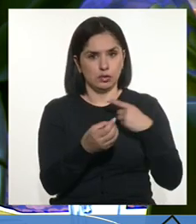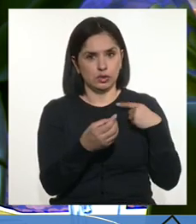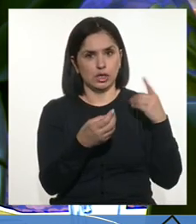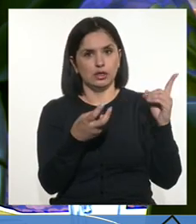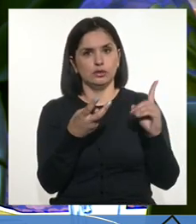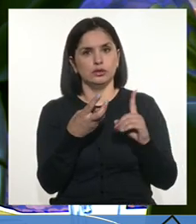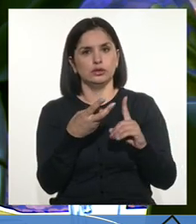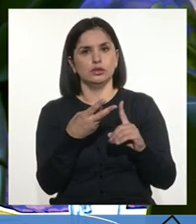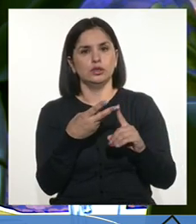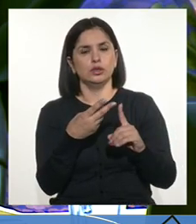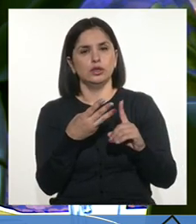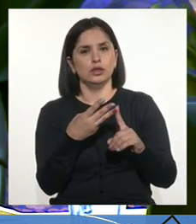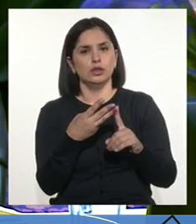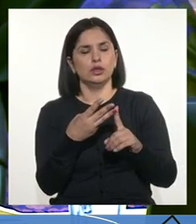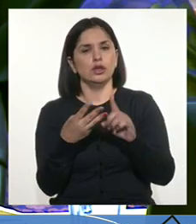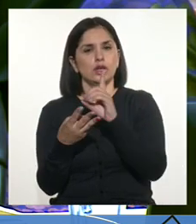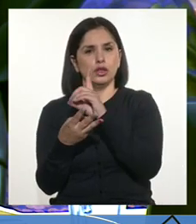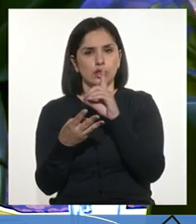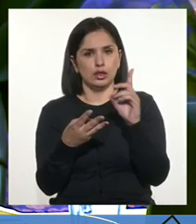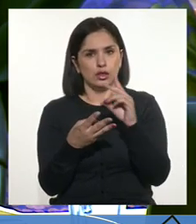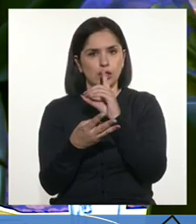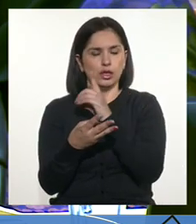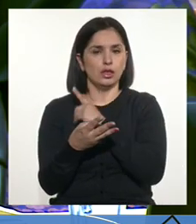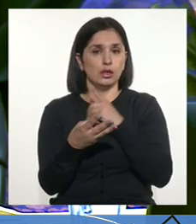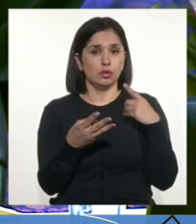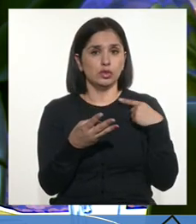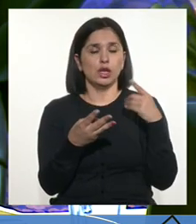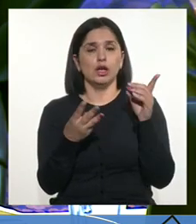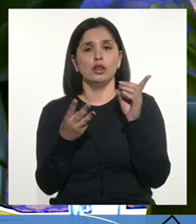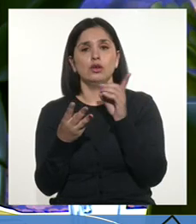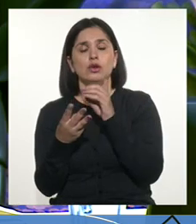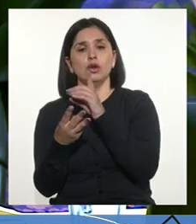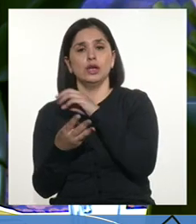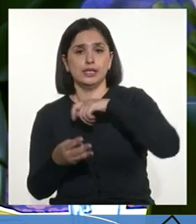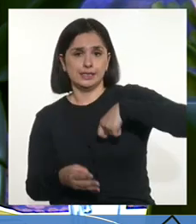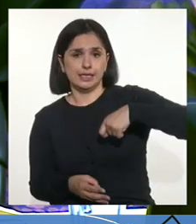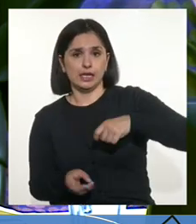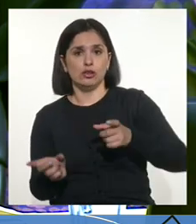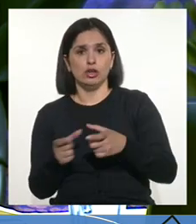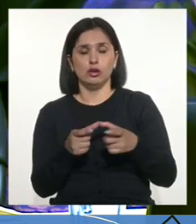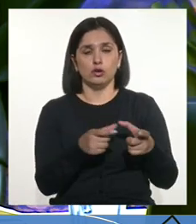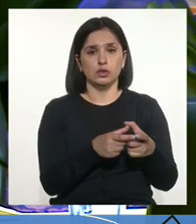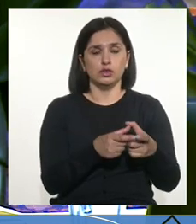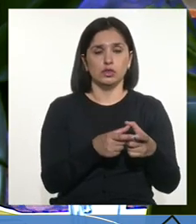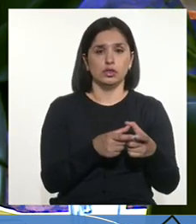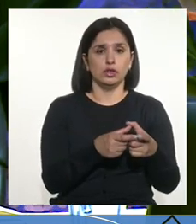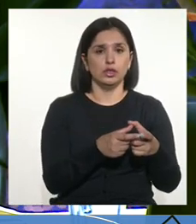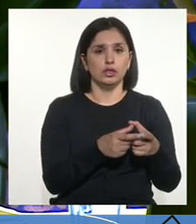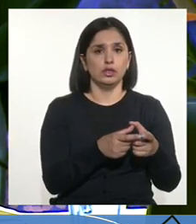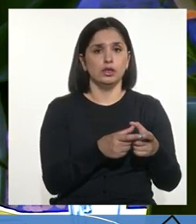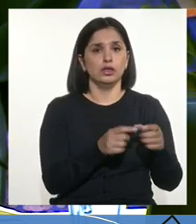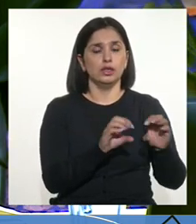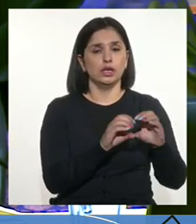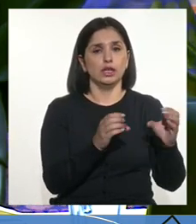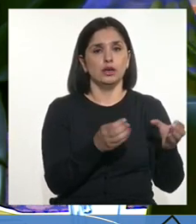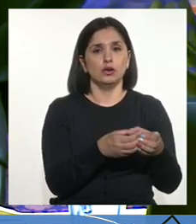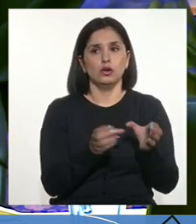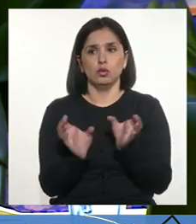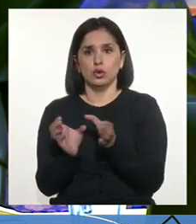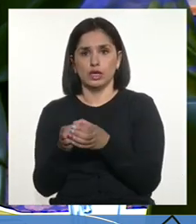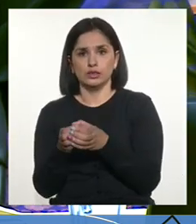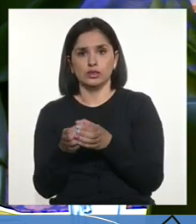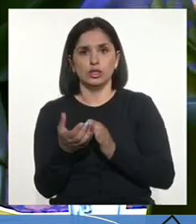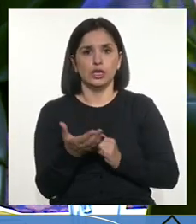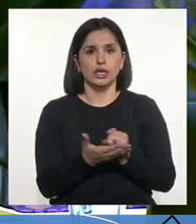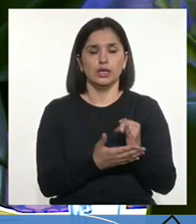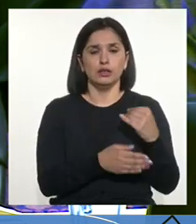derecho propio por los diputados senadores de las respectivas comisiones de régimen de cada corporación al inicio de